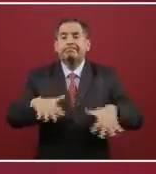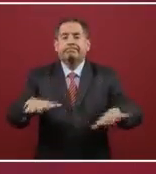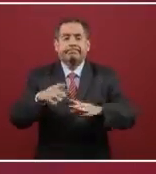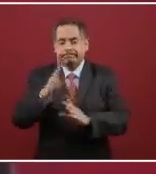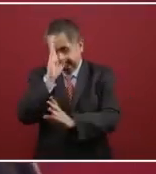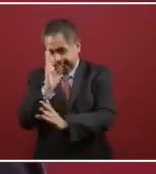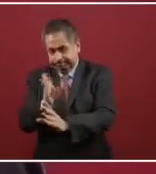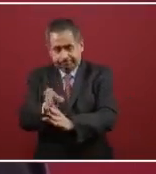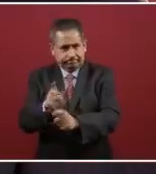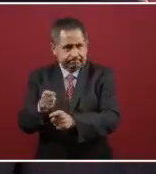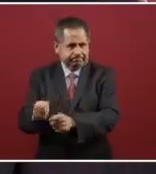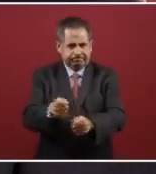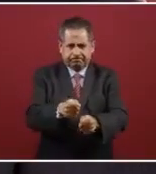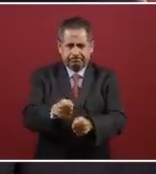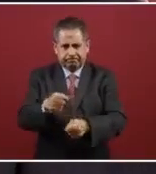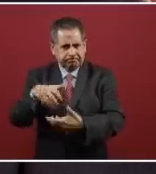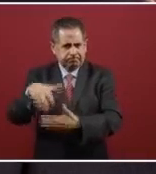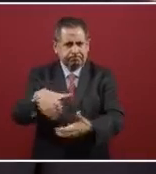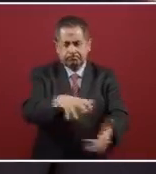Entregarle el dinero al pueblo.